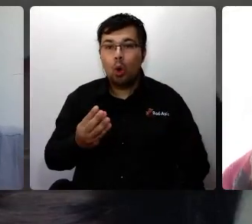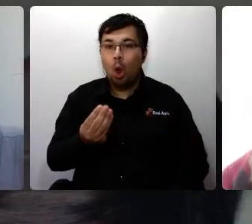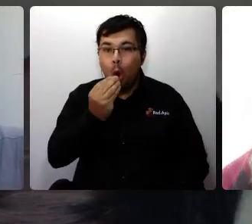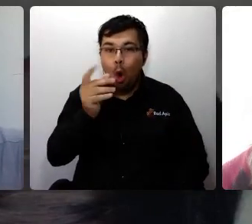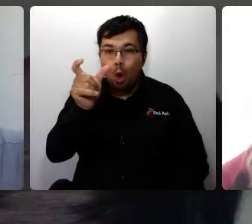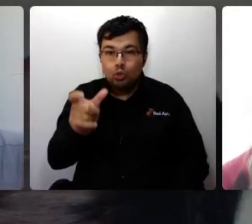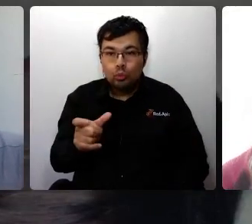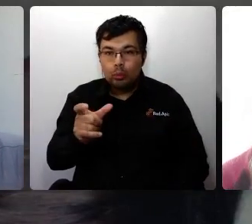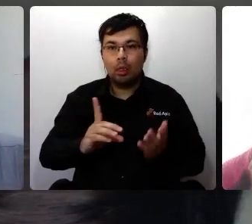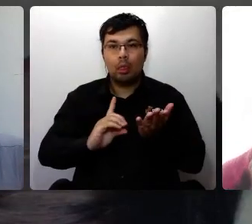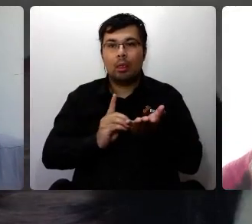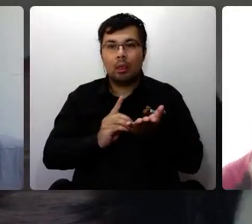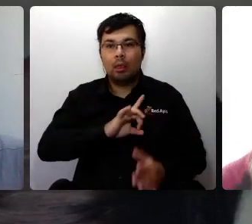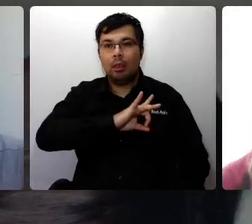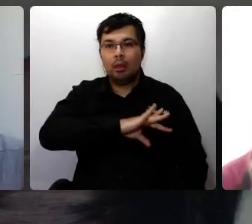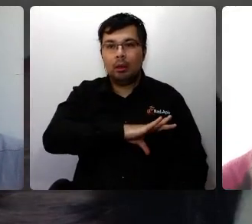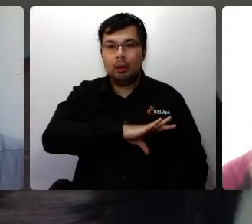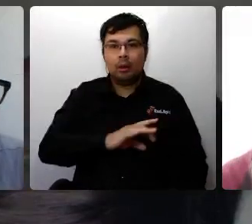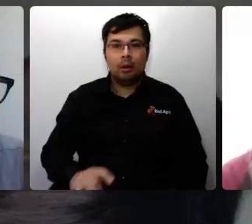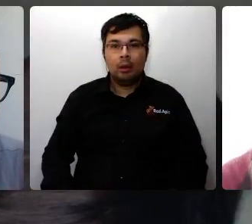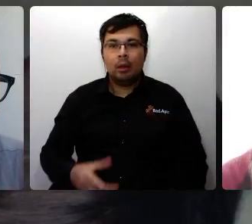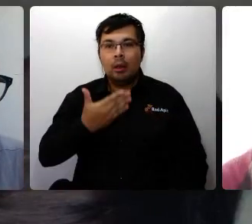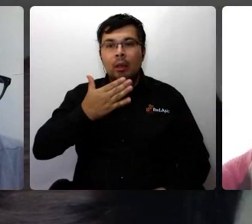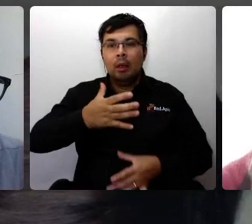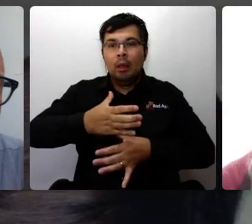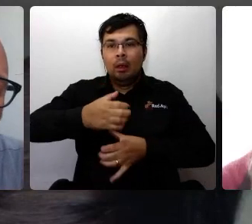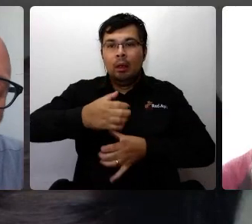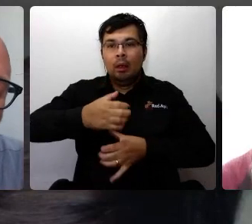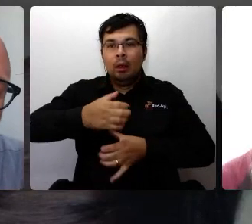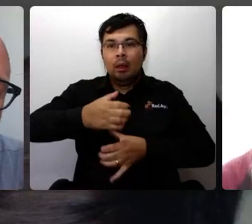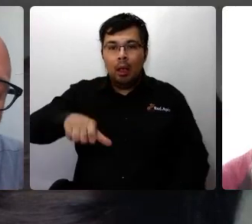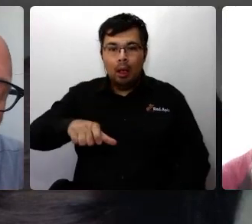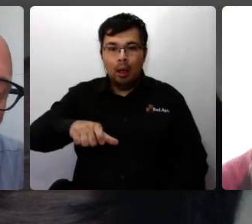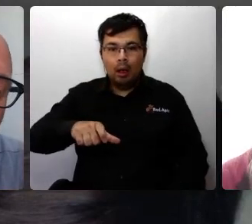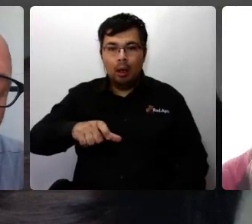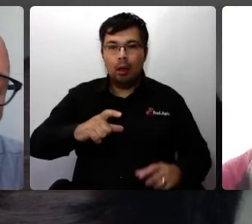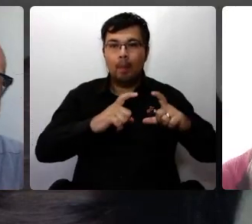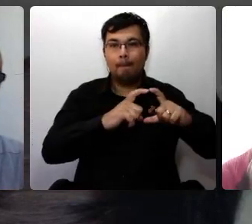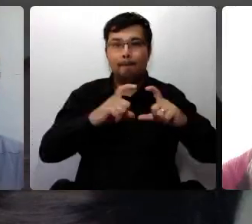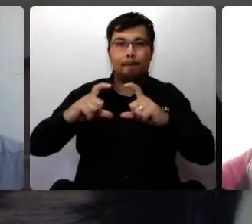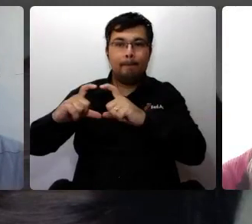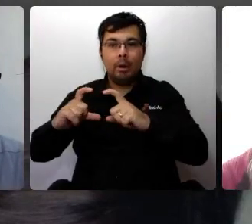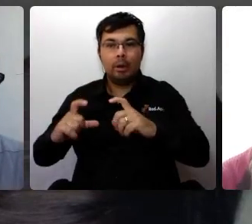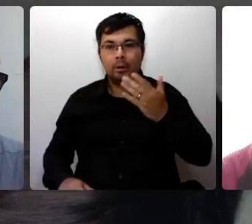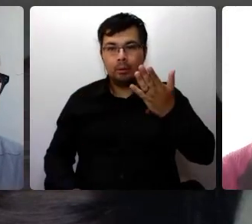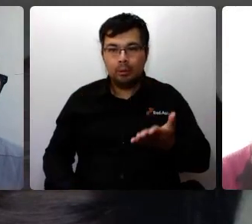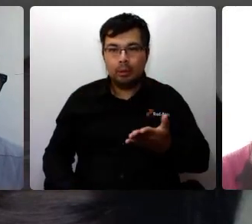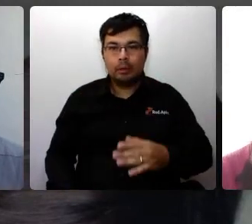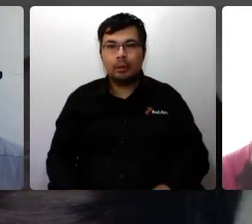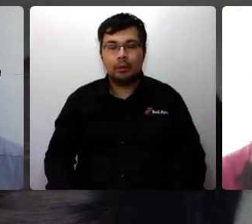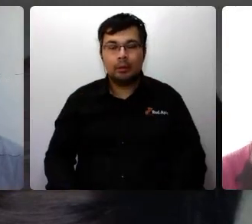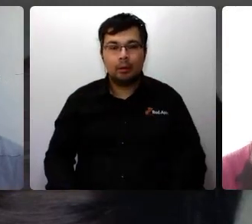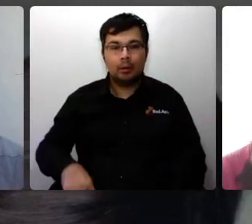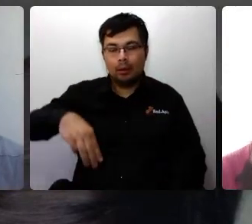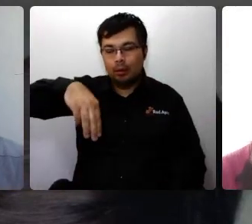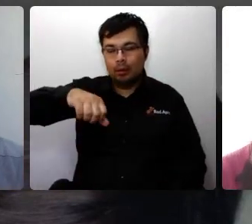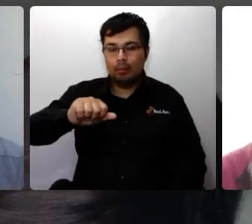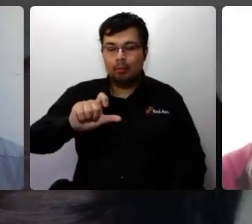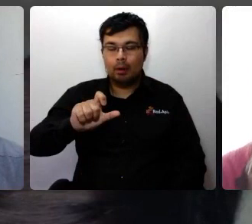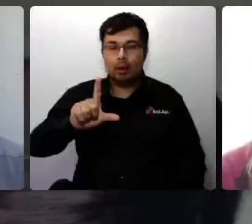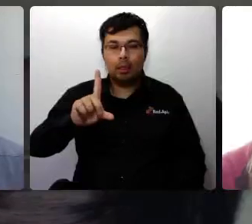digital de Chile y Paraguay de Mastercard, partner también de nuestro Reactiva Digital. Magdalena, querida, desde ya enviarte un